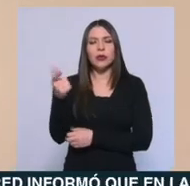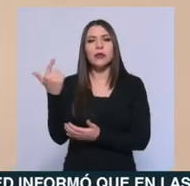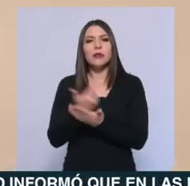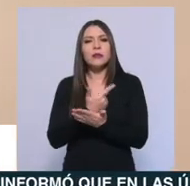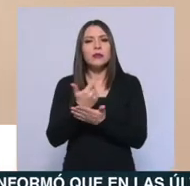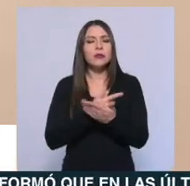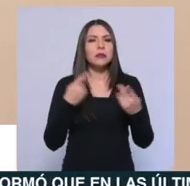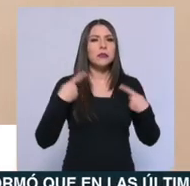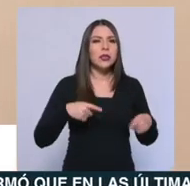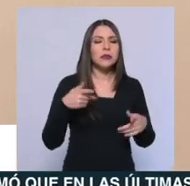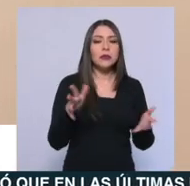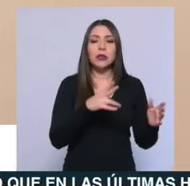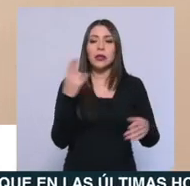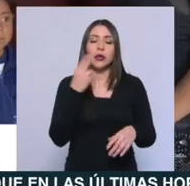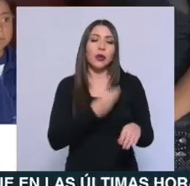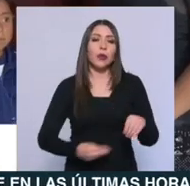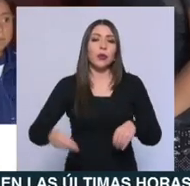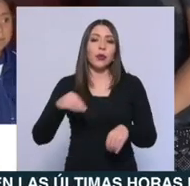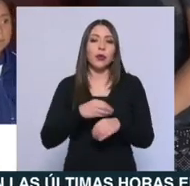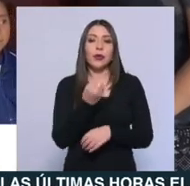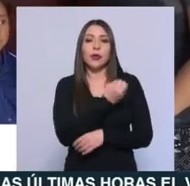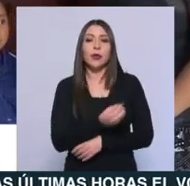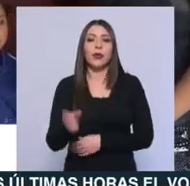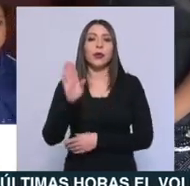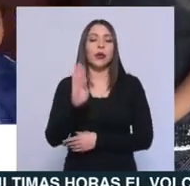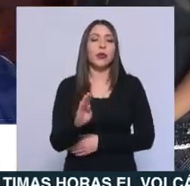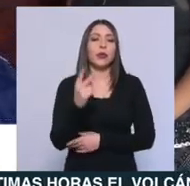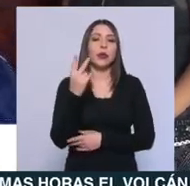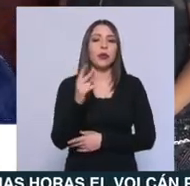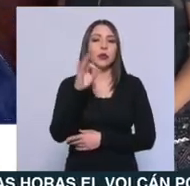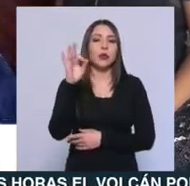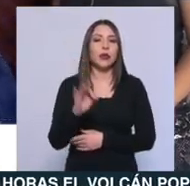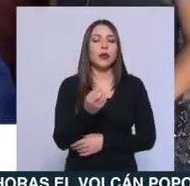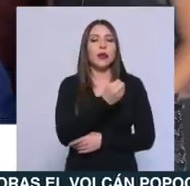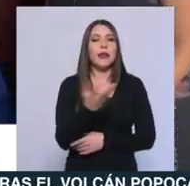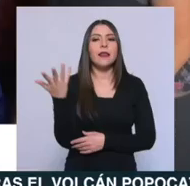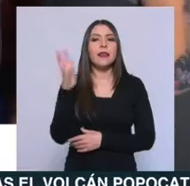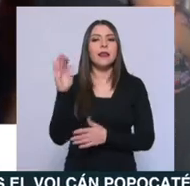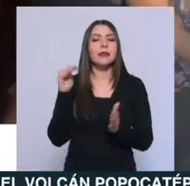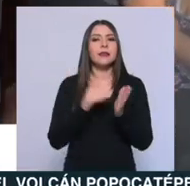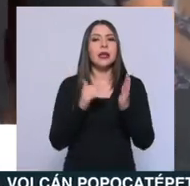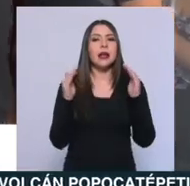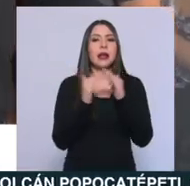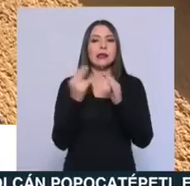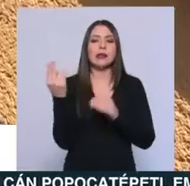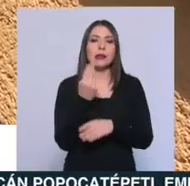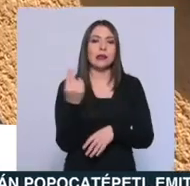de instalarlo en el 92% de las 10,000 viviendas que lo necesitan para